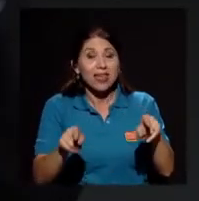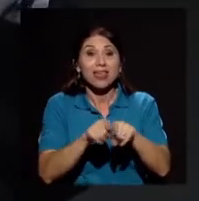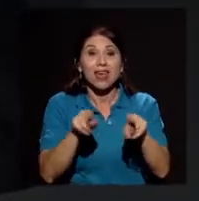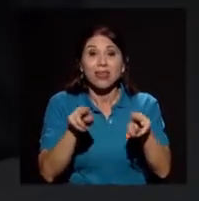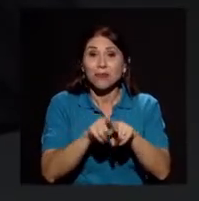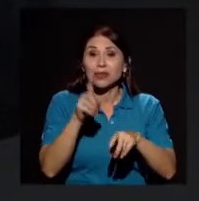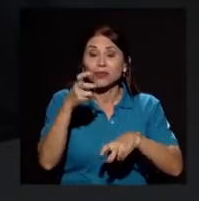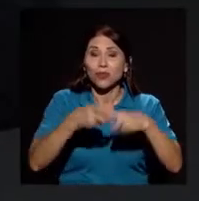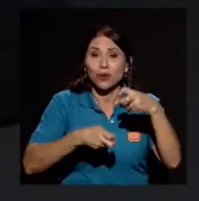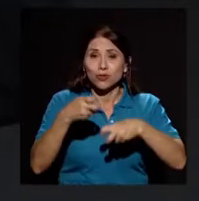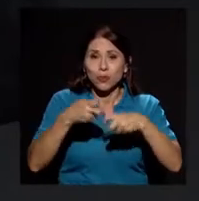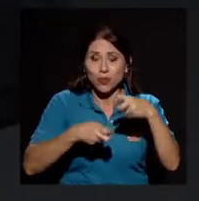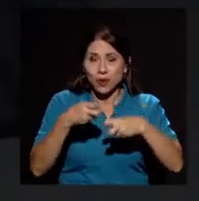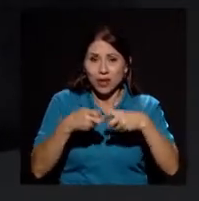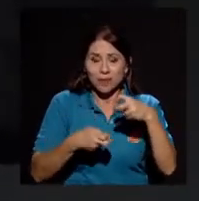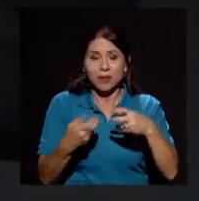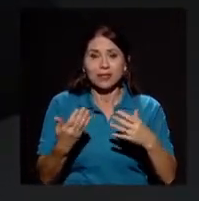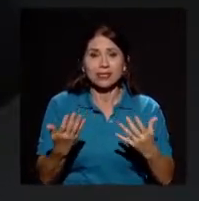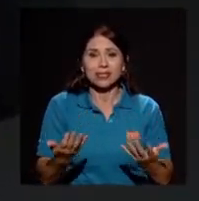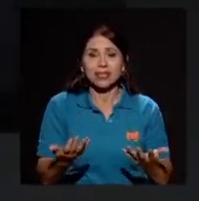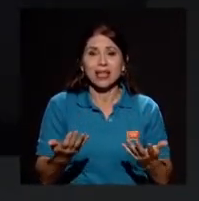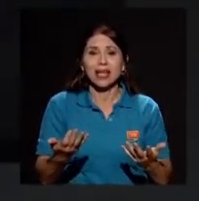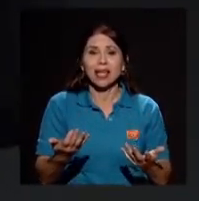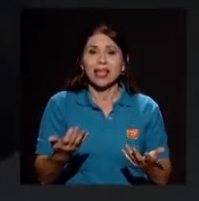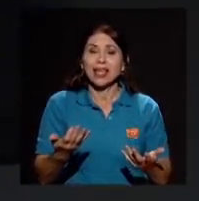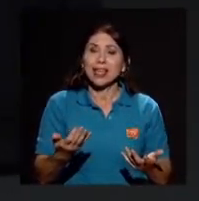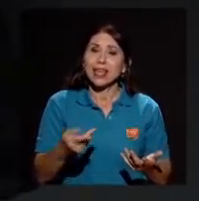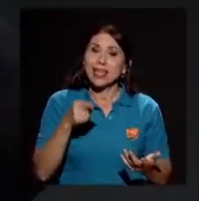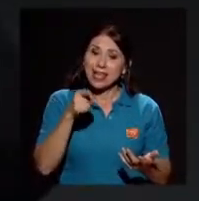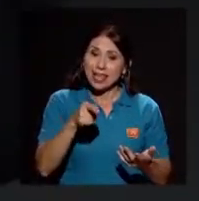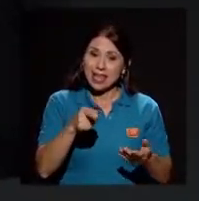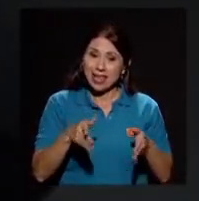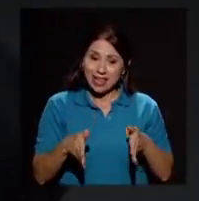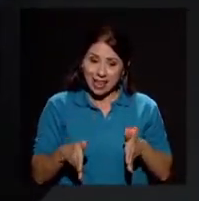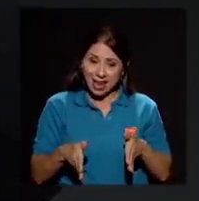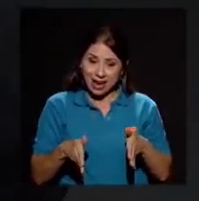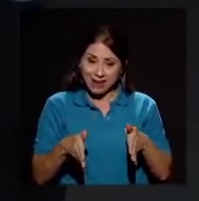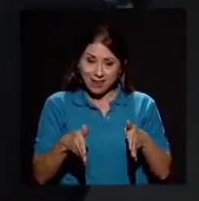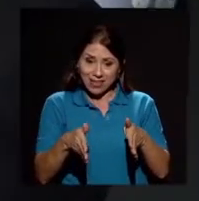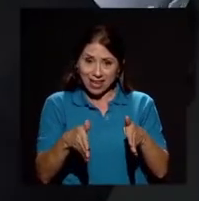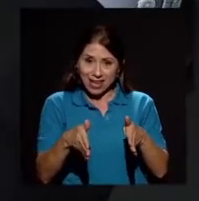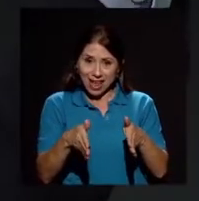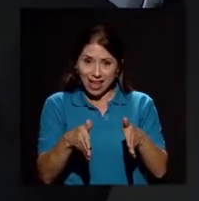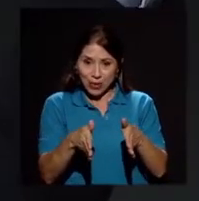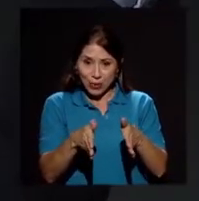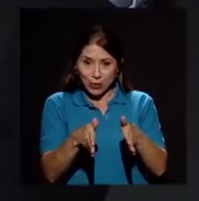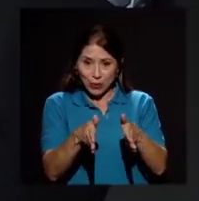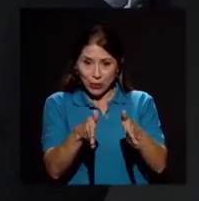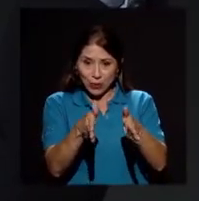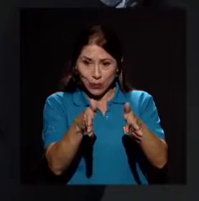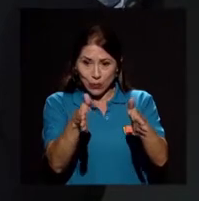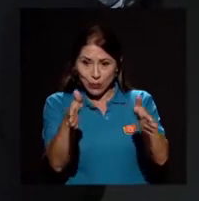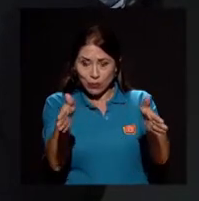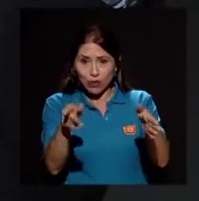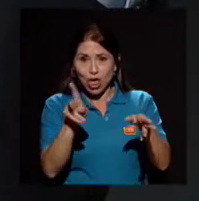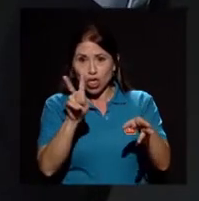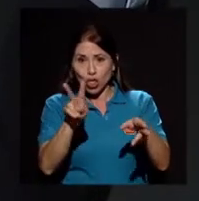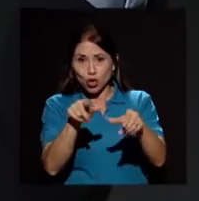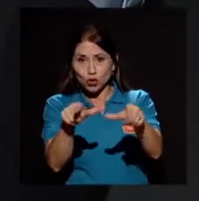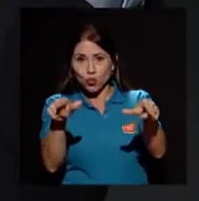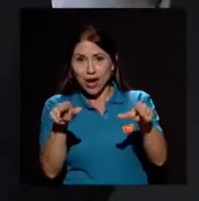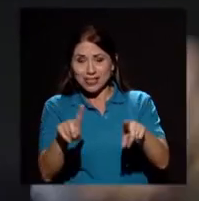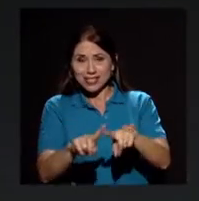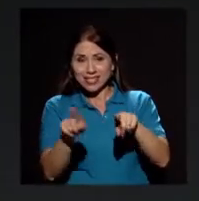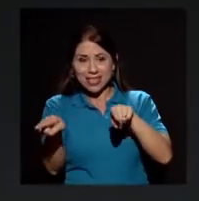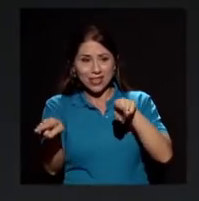de los problemas es que llega a dos lugares distintos y esos dos lugares no están y